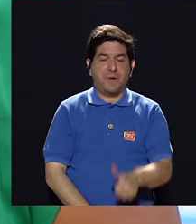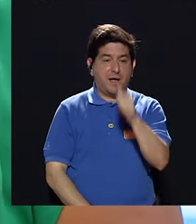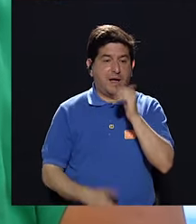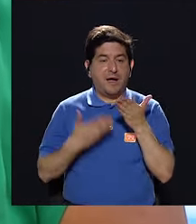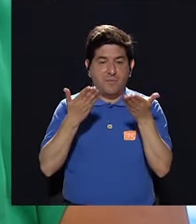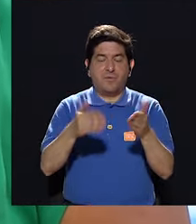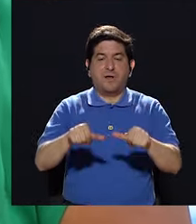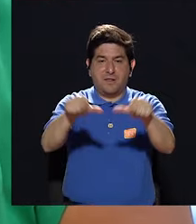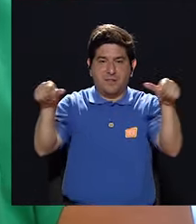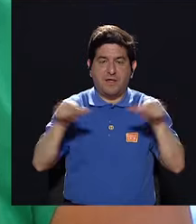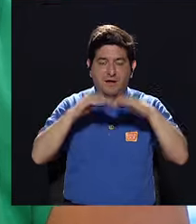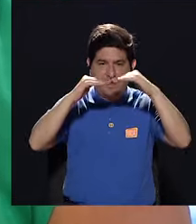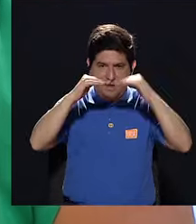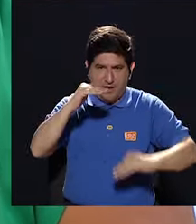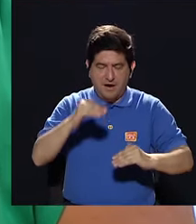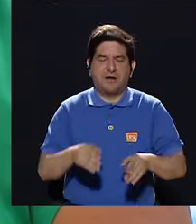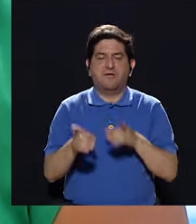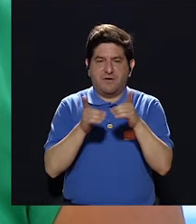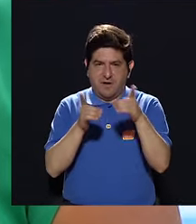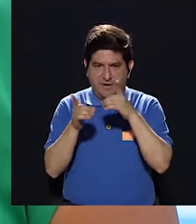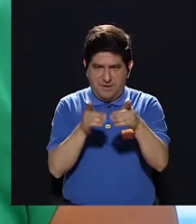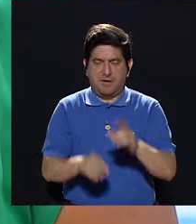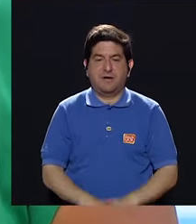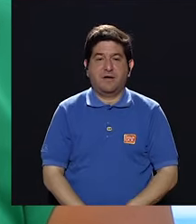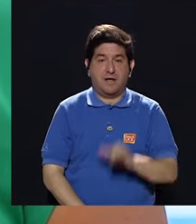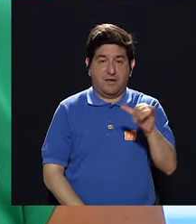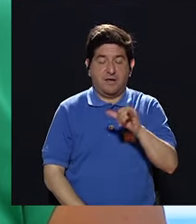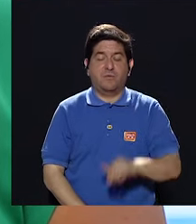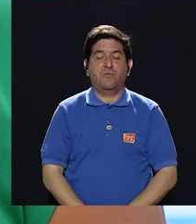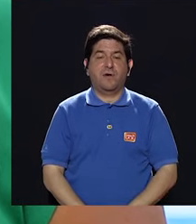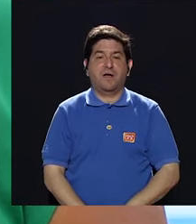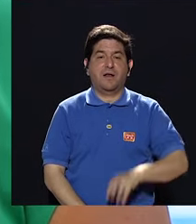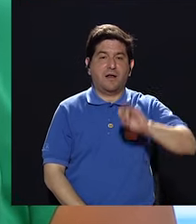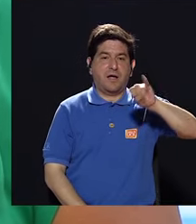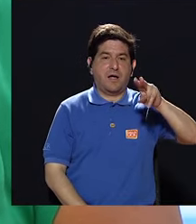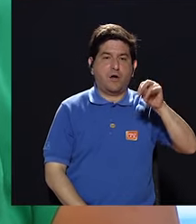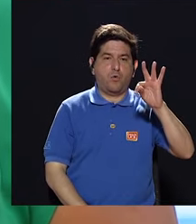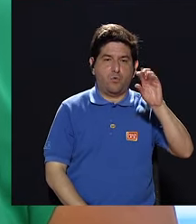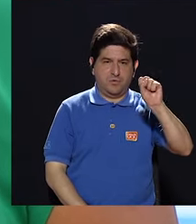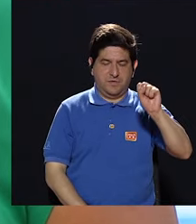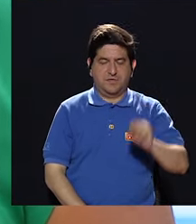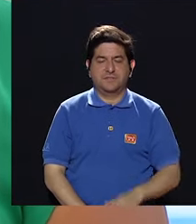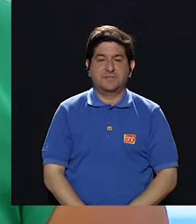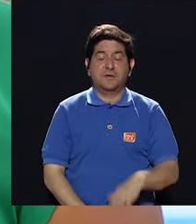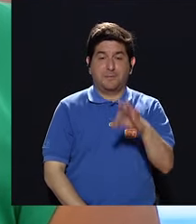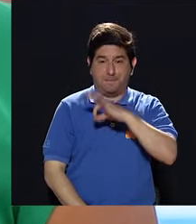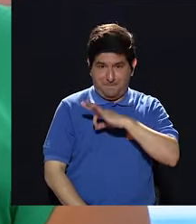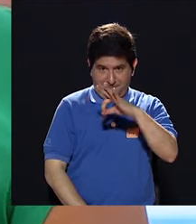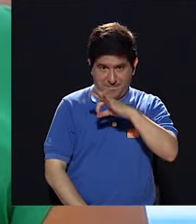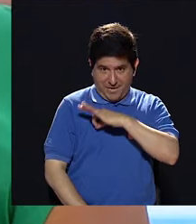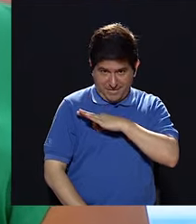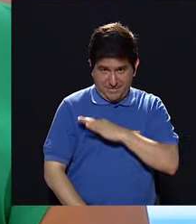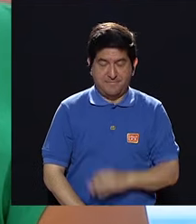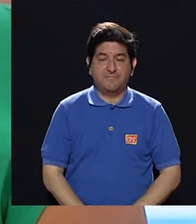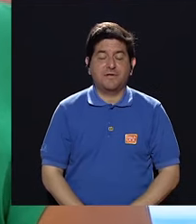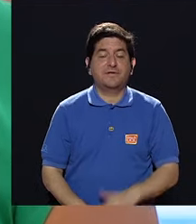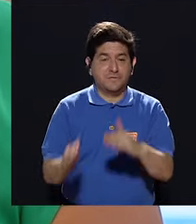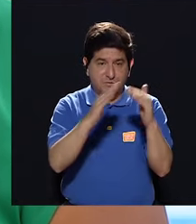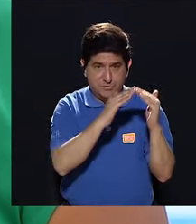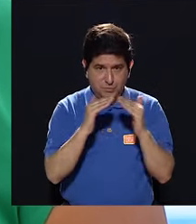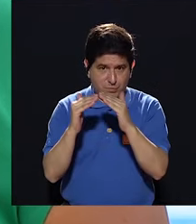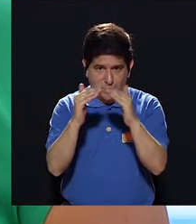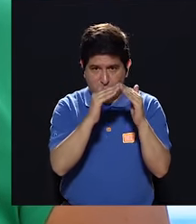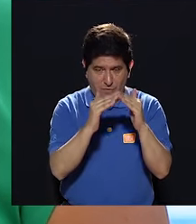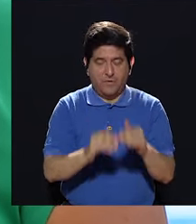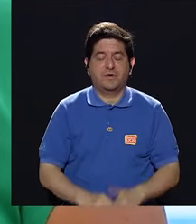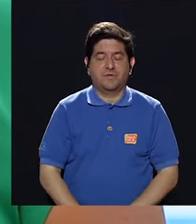En este caso, pues también parte baja del distrito Las Juntas, ¿verdad?, que es los beneficios, los poblados que se